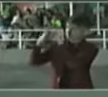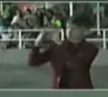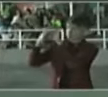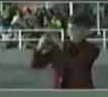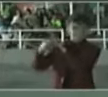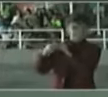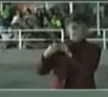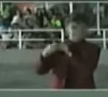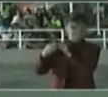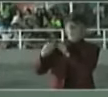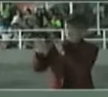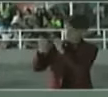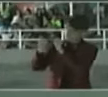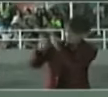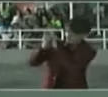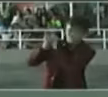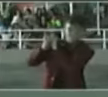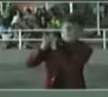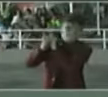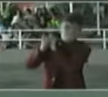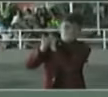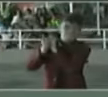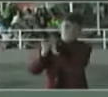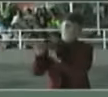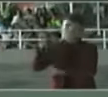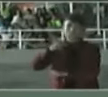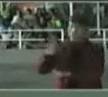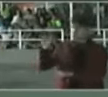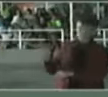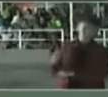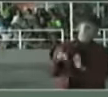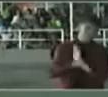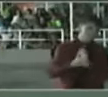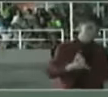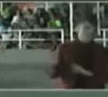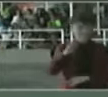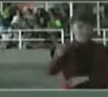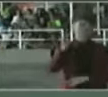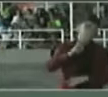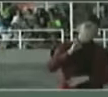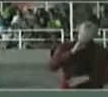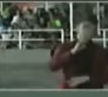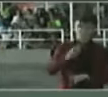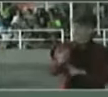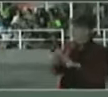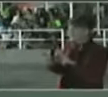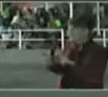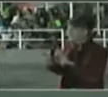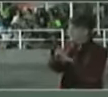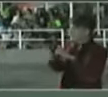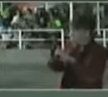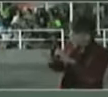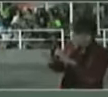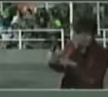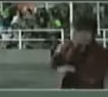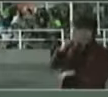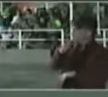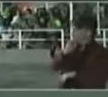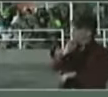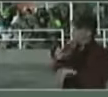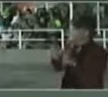cercana. Puedes oír muchos dichos de alguien, pero hasta que no lo ves con tus propios ojos,